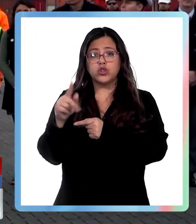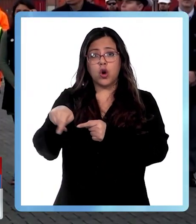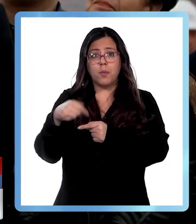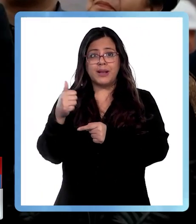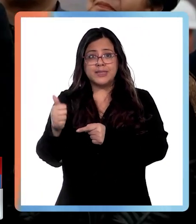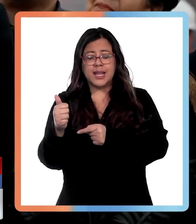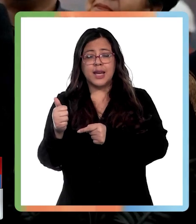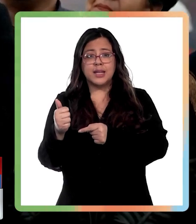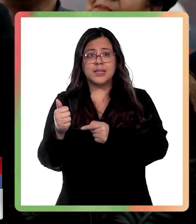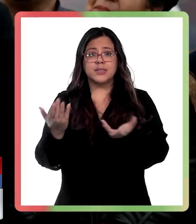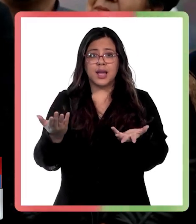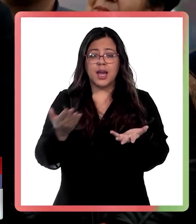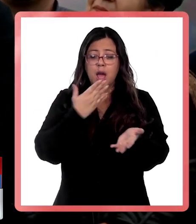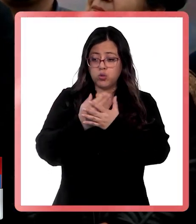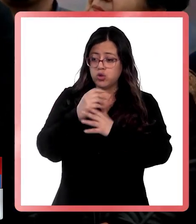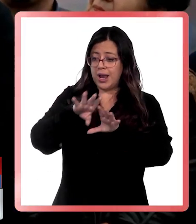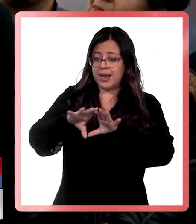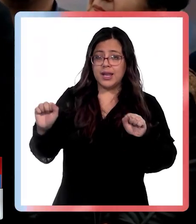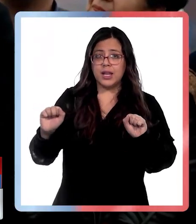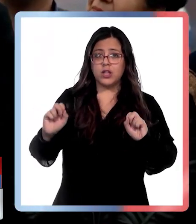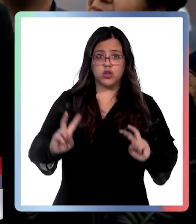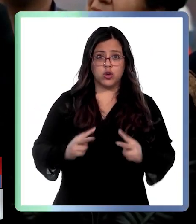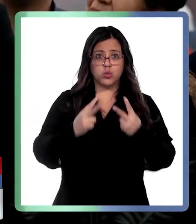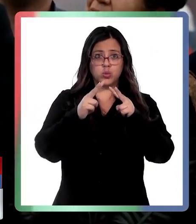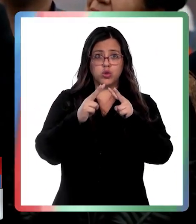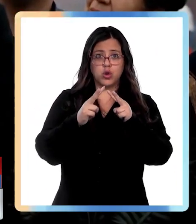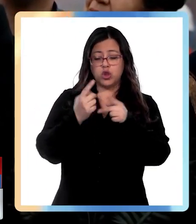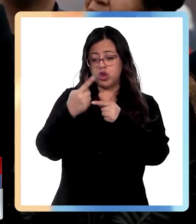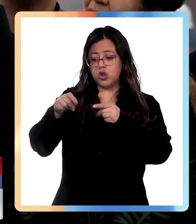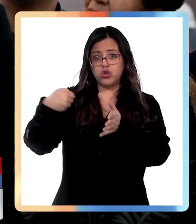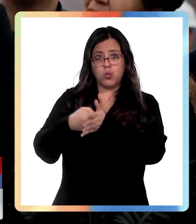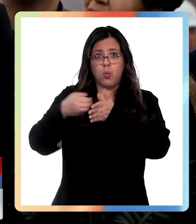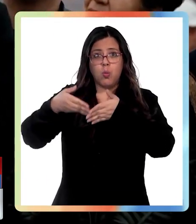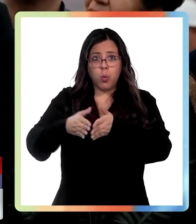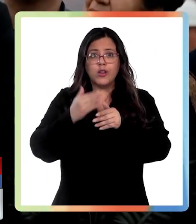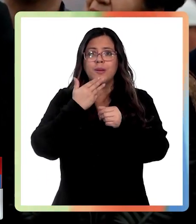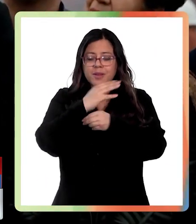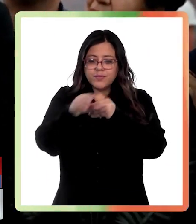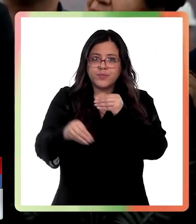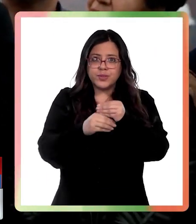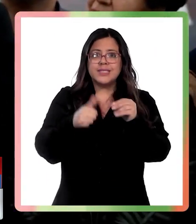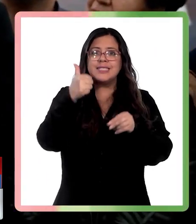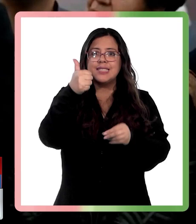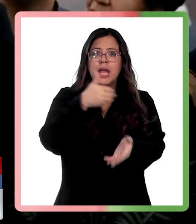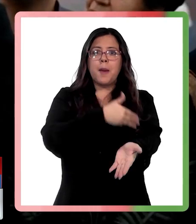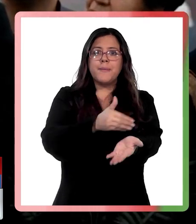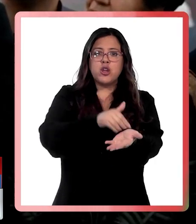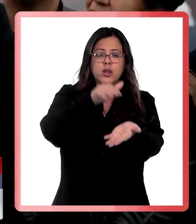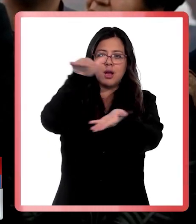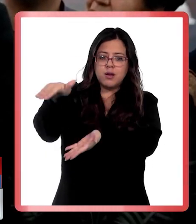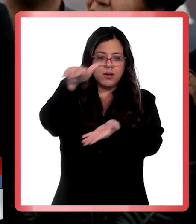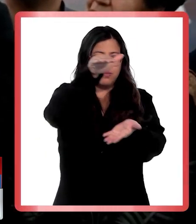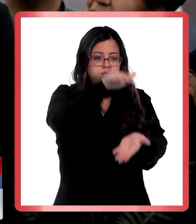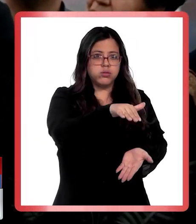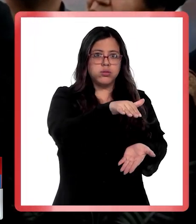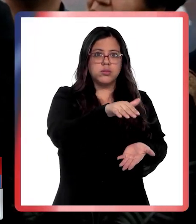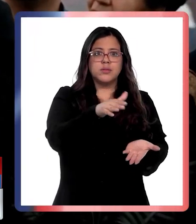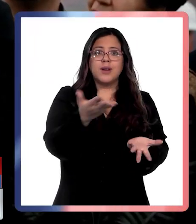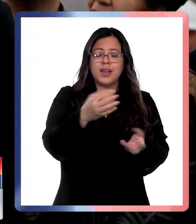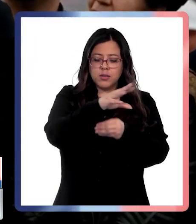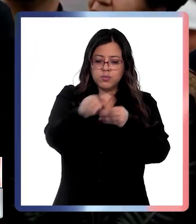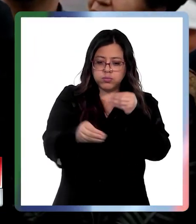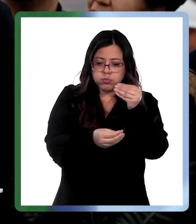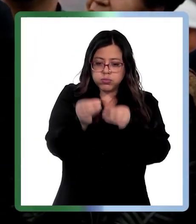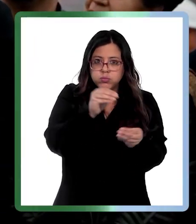en conjunto con los dos 2.6. Cuando esté terminadas todas las obras del puerto exterior, se van a añadir 6 millones de contenedores, los cuales se van